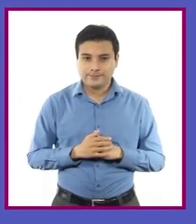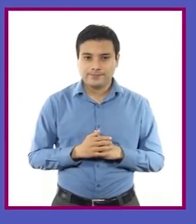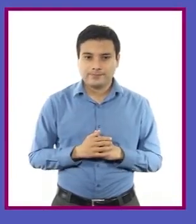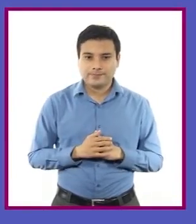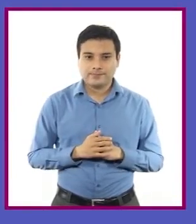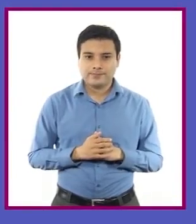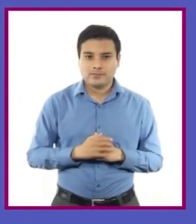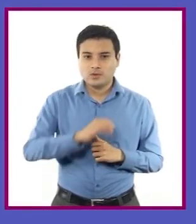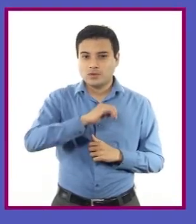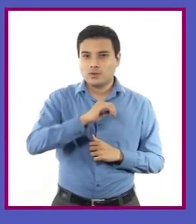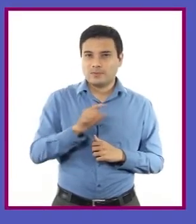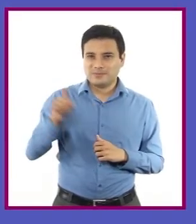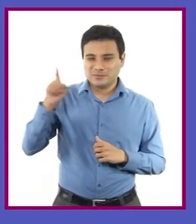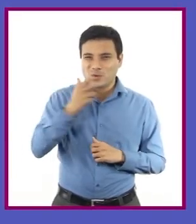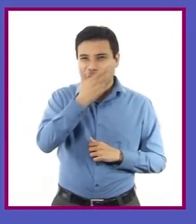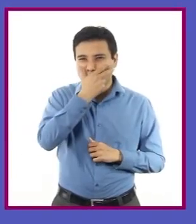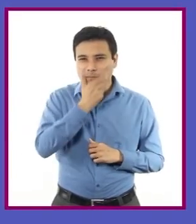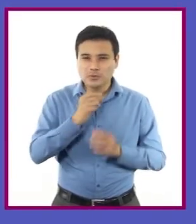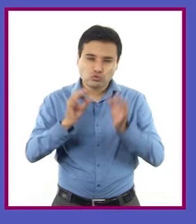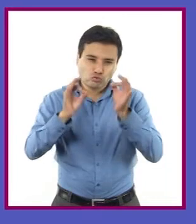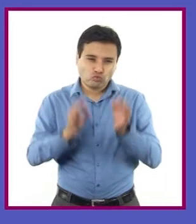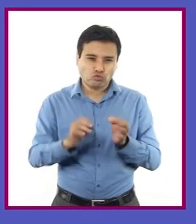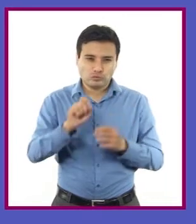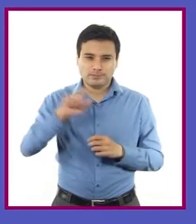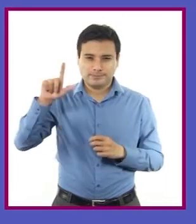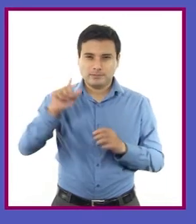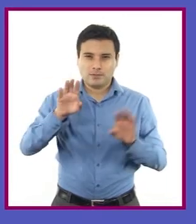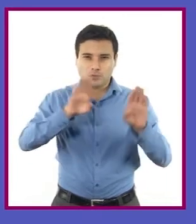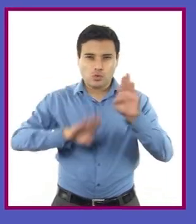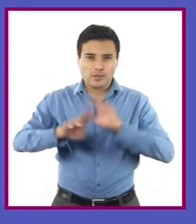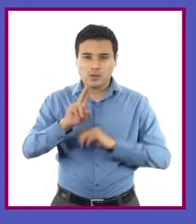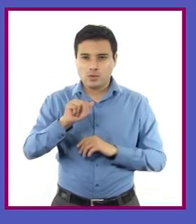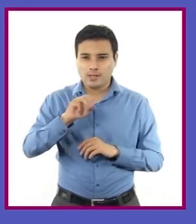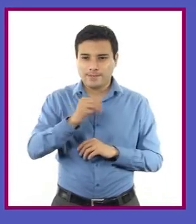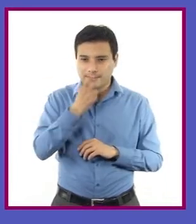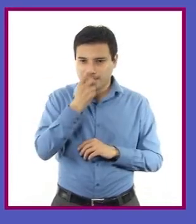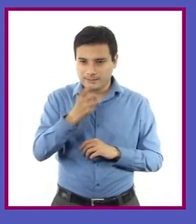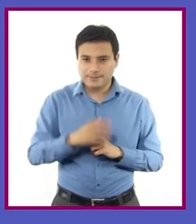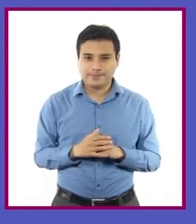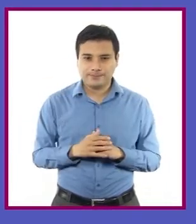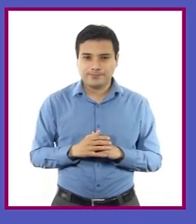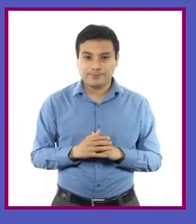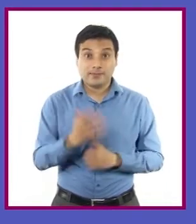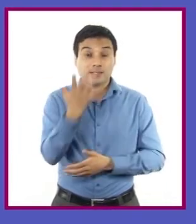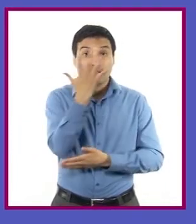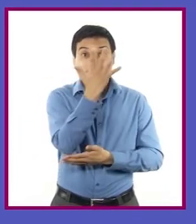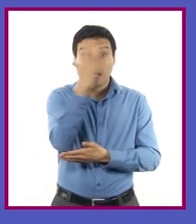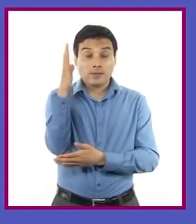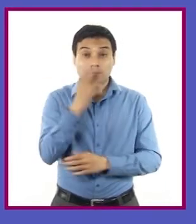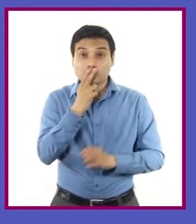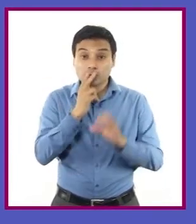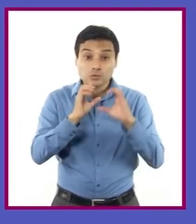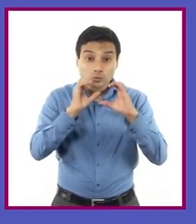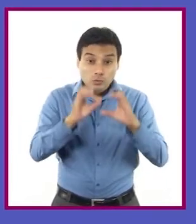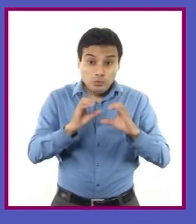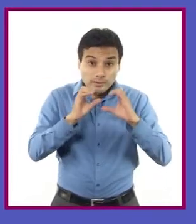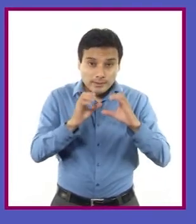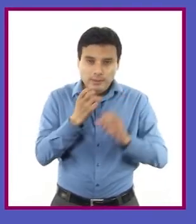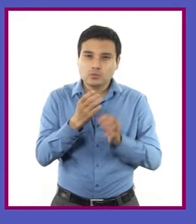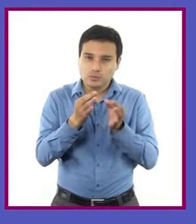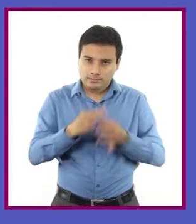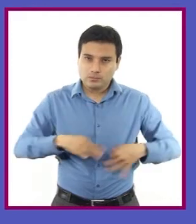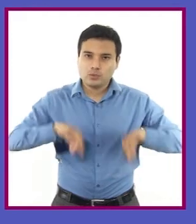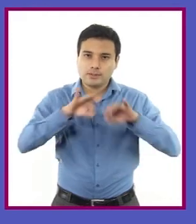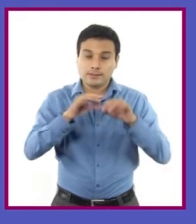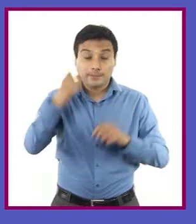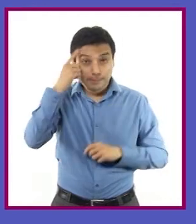Chandup, doctor en biología de la UNAM y ecólogo de campo, asegura que mantener el bosque de la reserva en buenas condiciones es fundamental